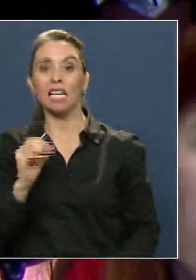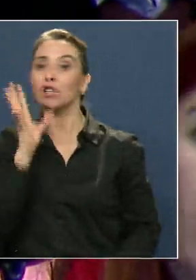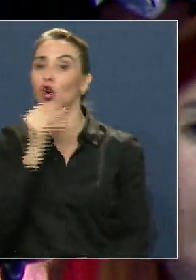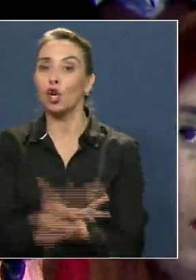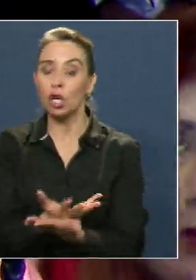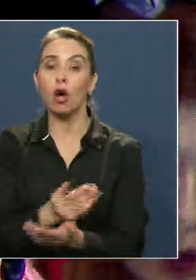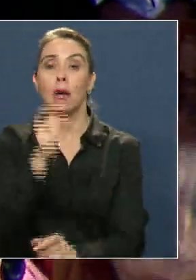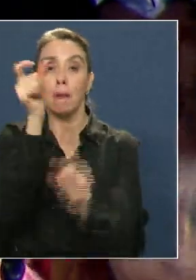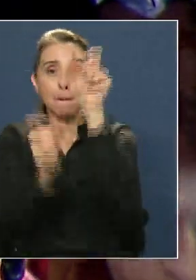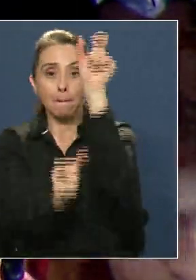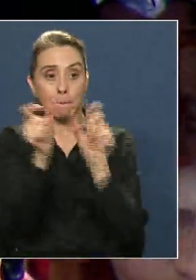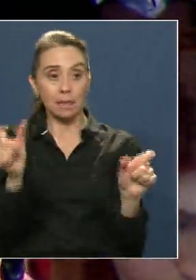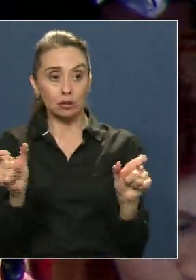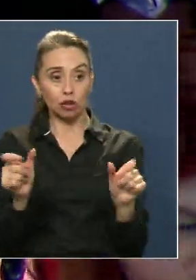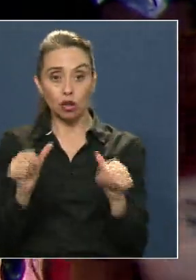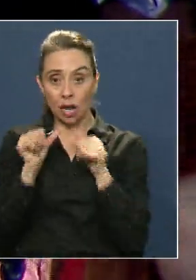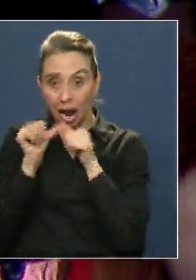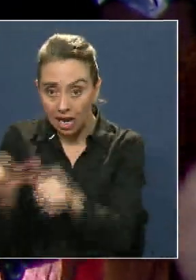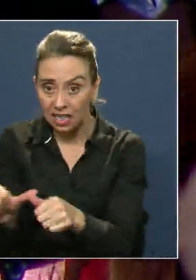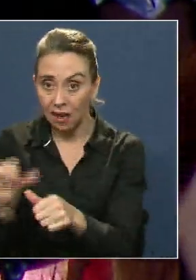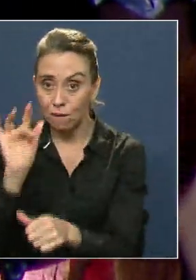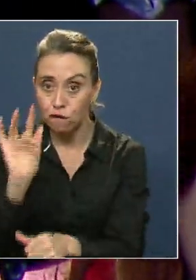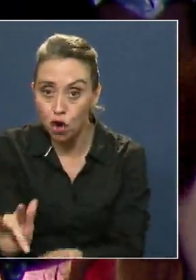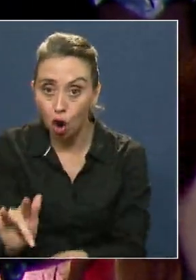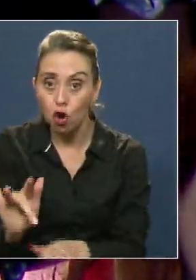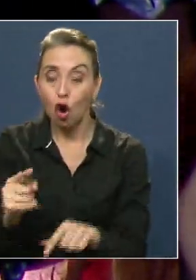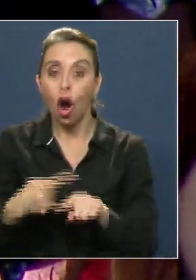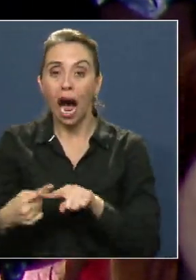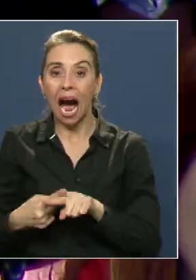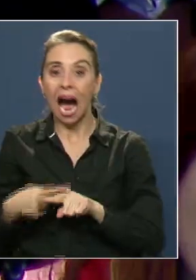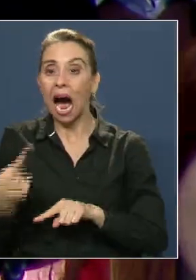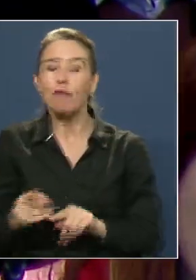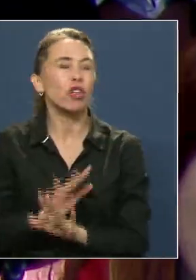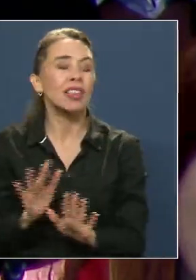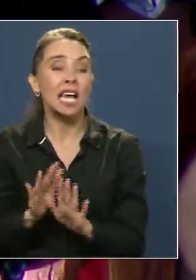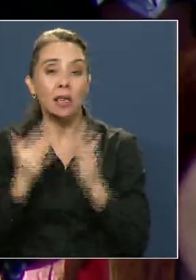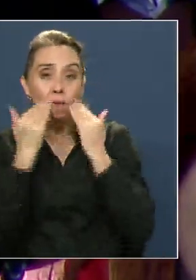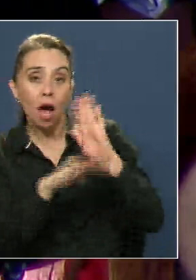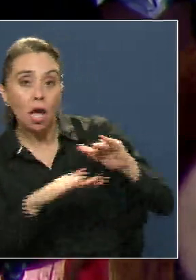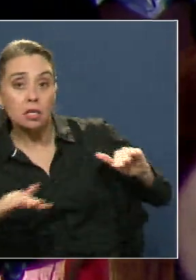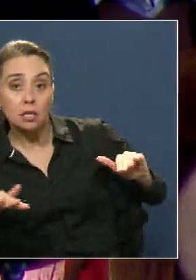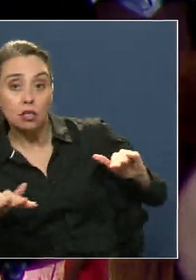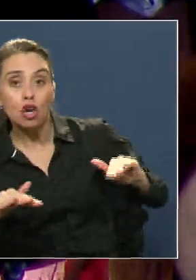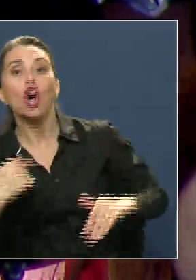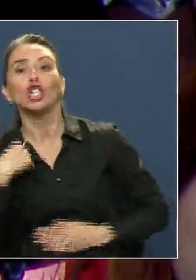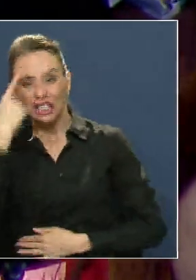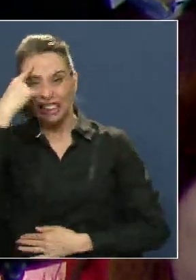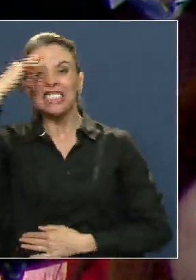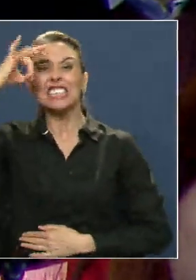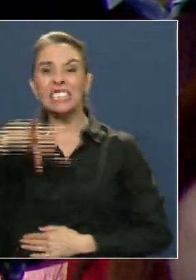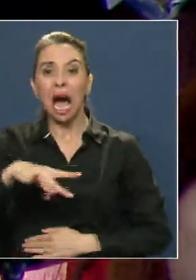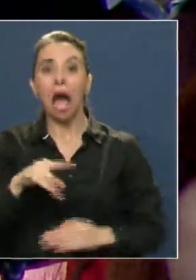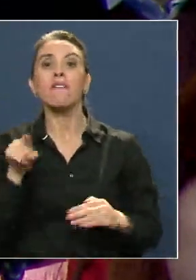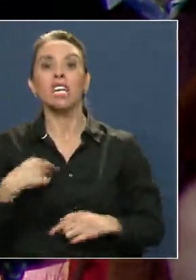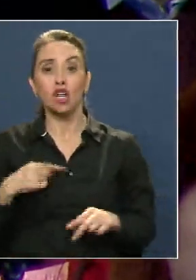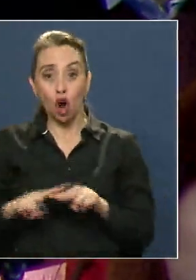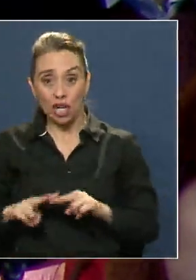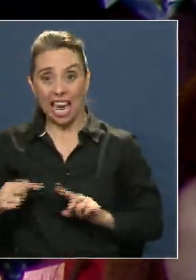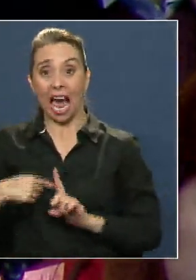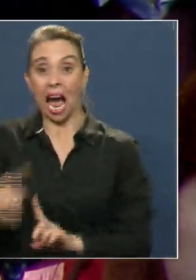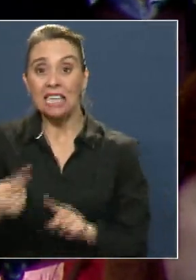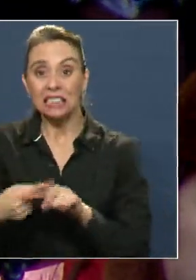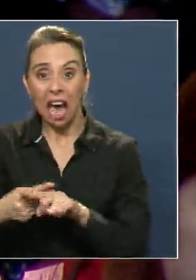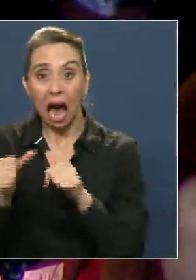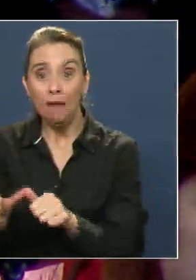personas que ejercieron esa violación en ese momento, ese abuso terrible contra menores, sabían que era un delito.